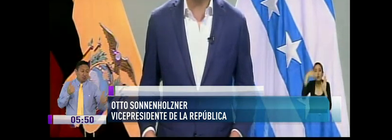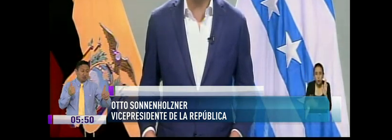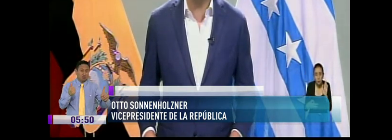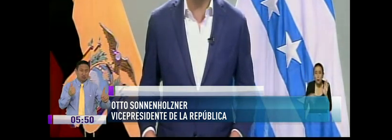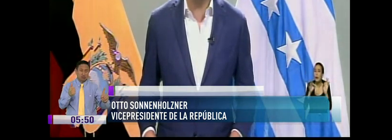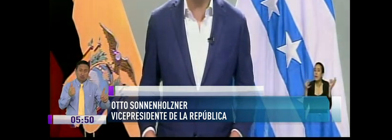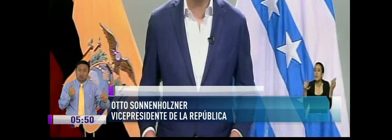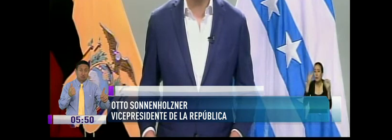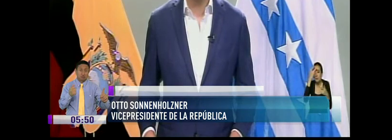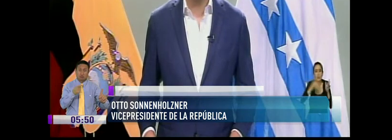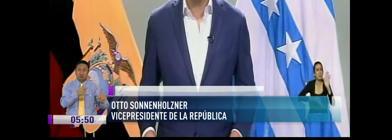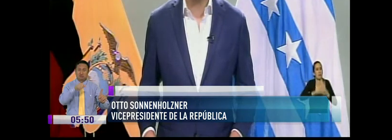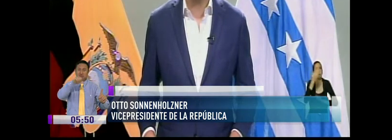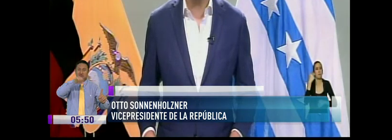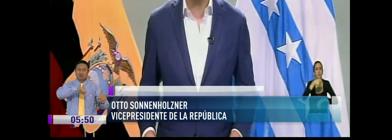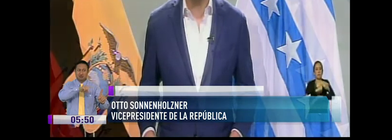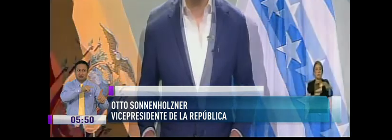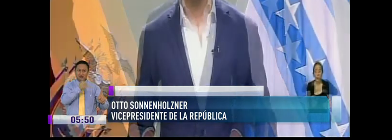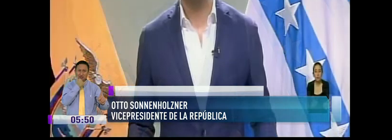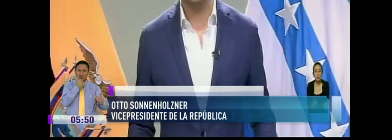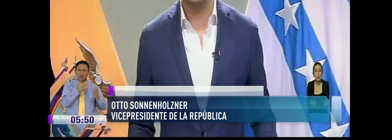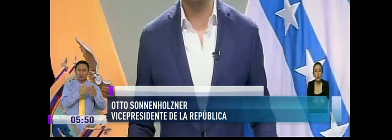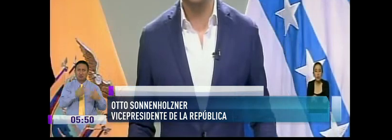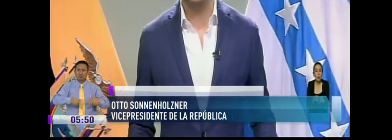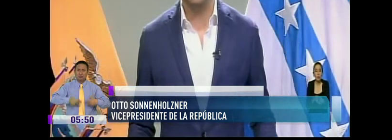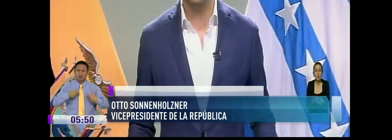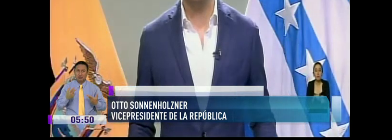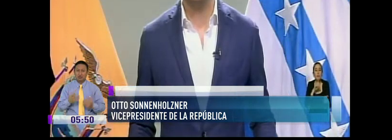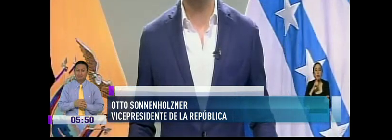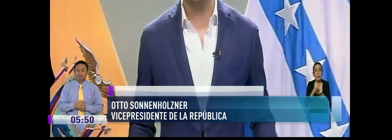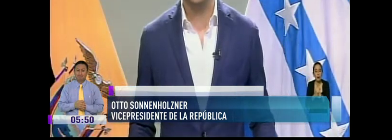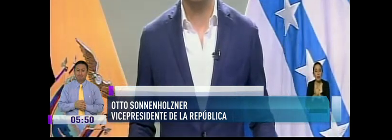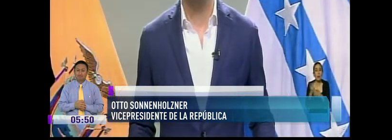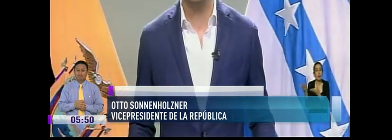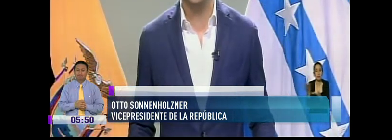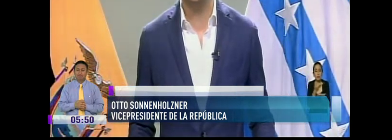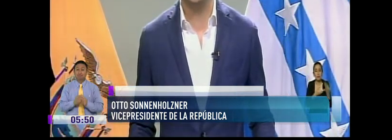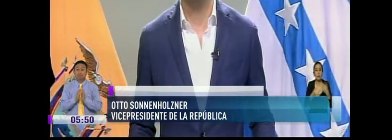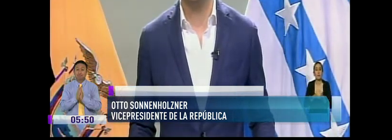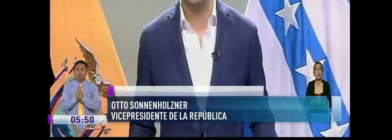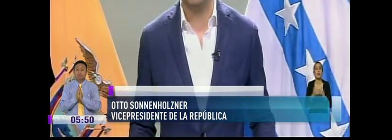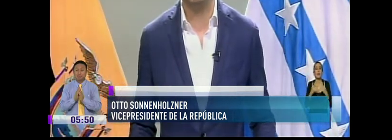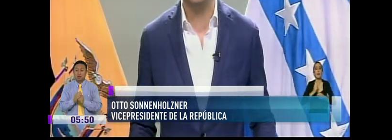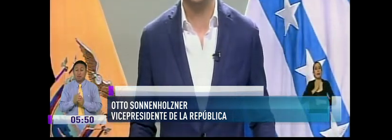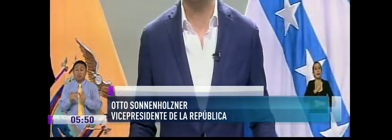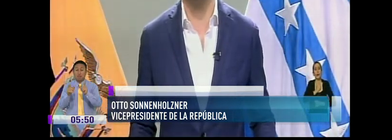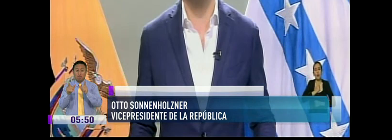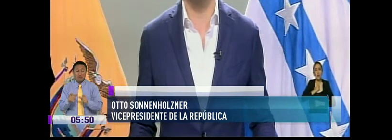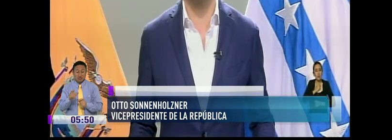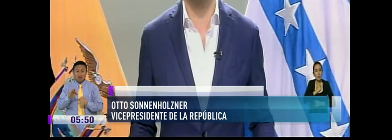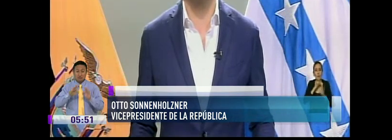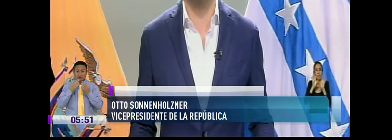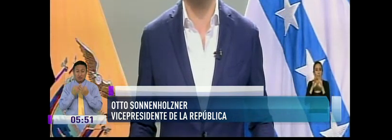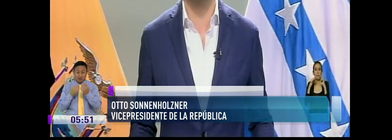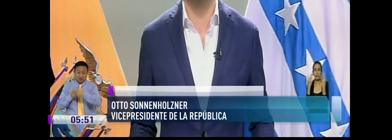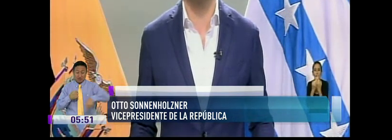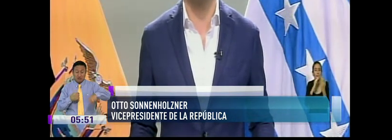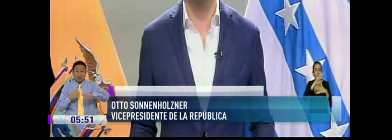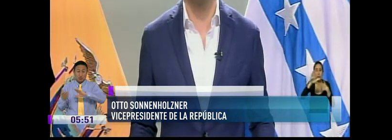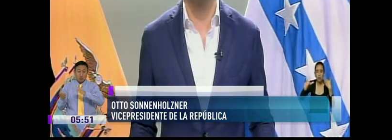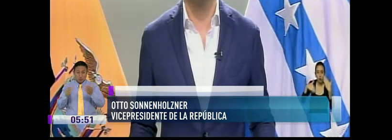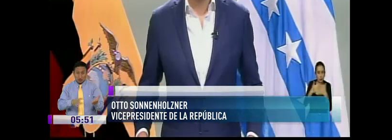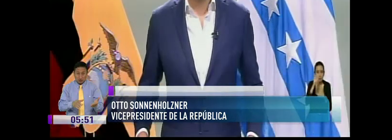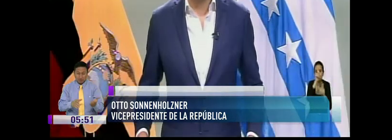acto criminal, un acto contra la vida. Quiero también trasladar nuestras sinceras condolencias a todas las familias que han perdido un ser querido a causa del